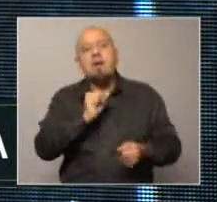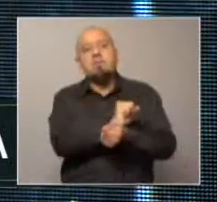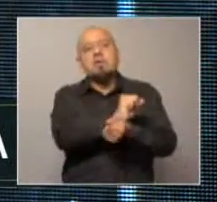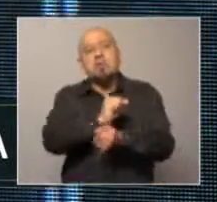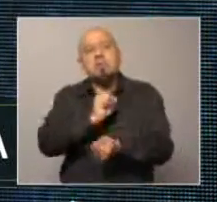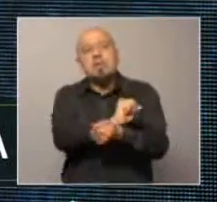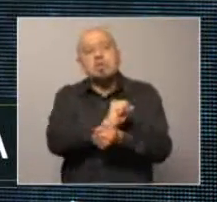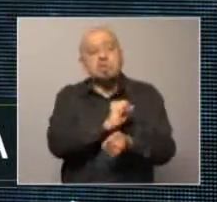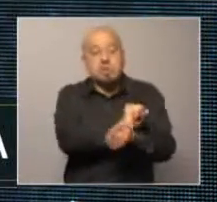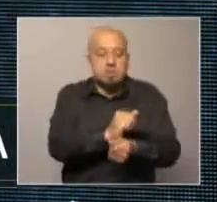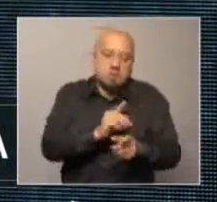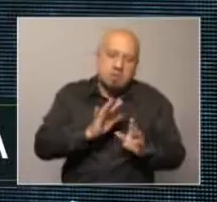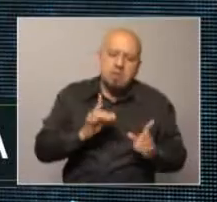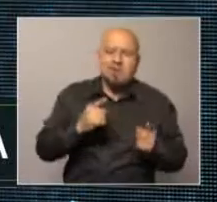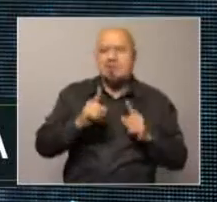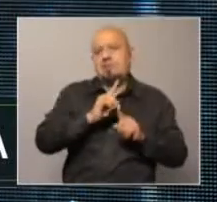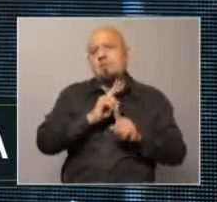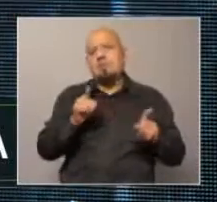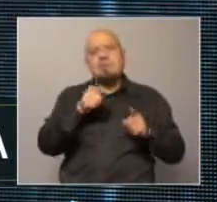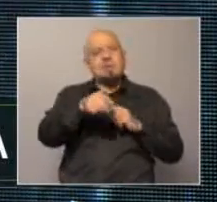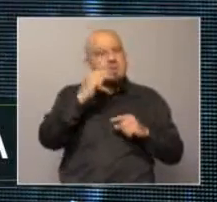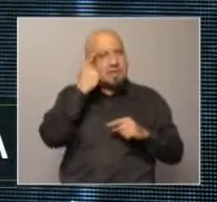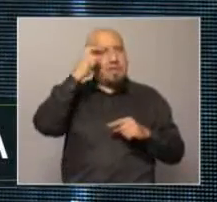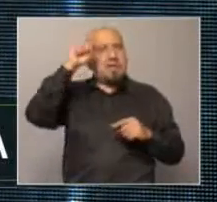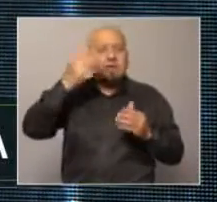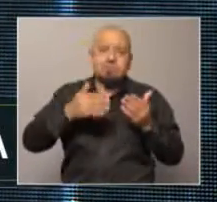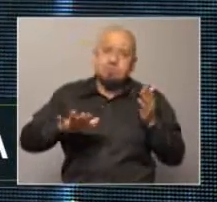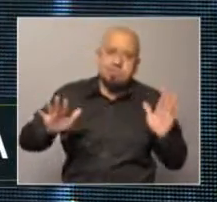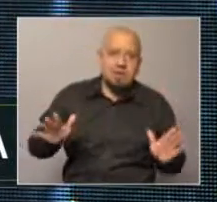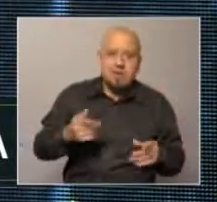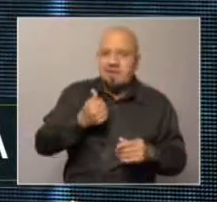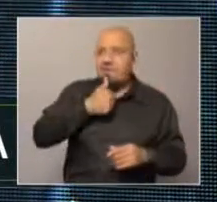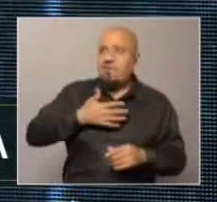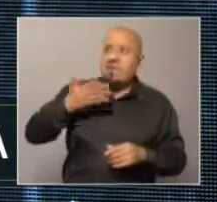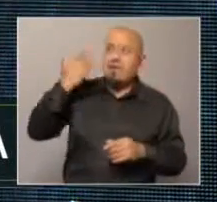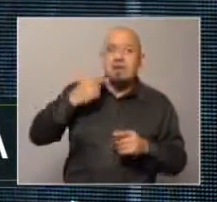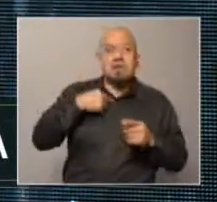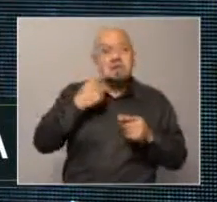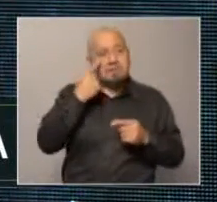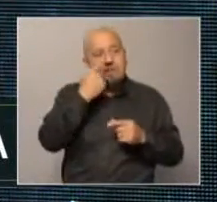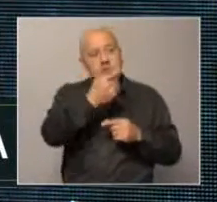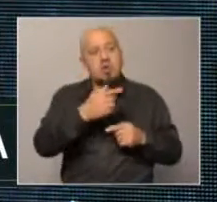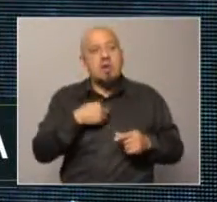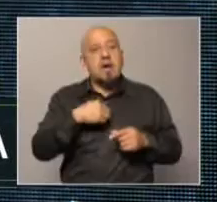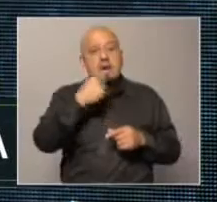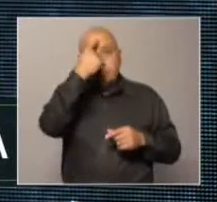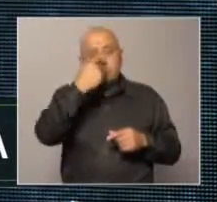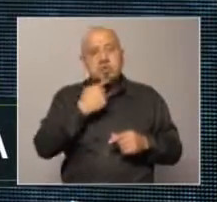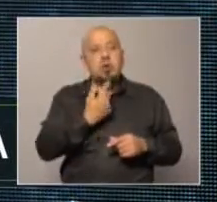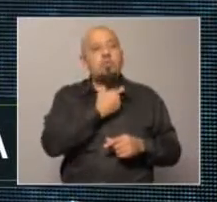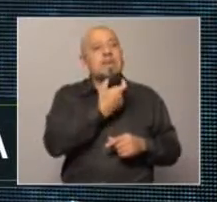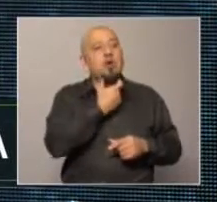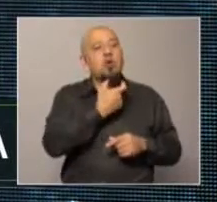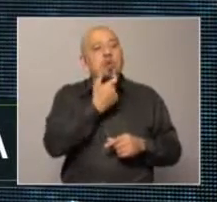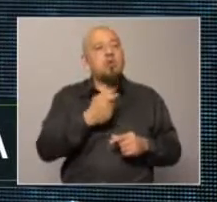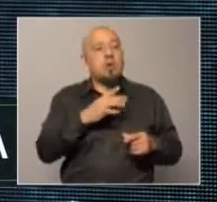las cosas. Y esto es una idea muy arraigada en la educación. Si vamos ahí al Museo Pedagógico en la Plaza Cancha, vamos a encontrar